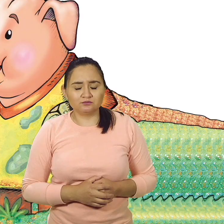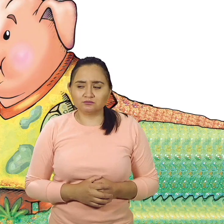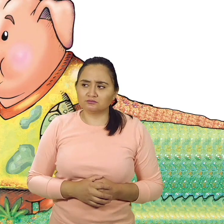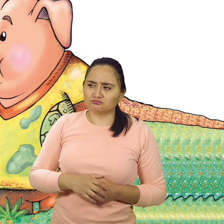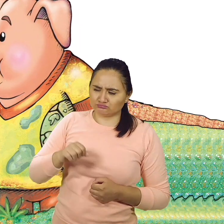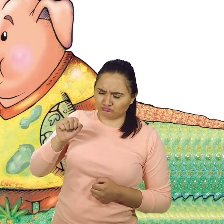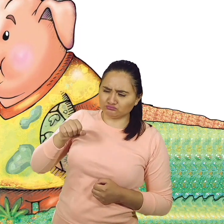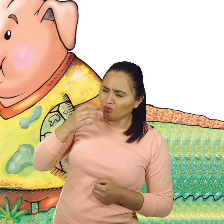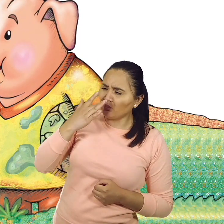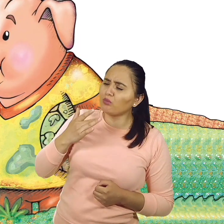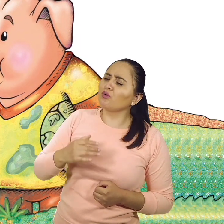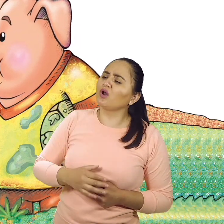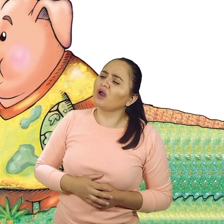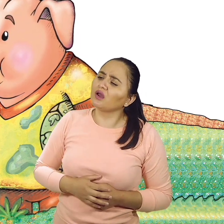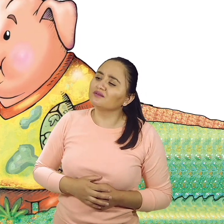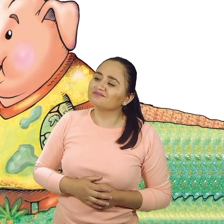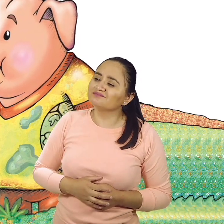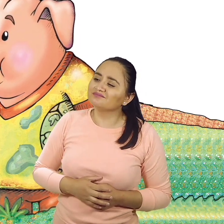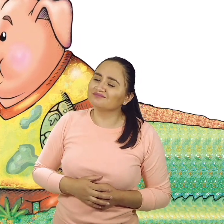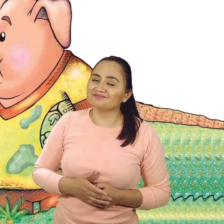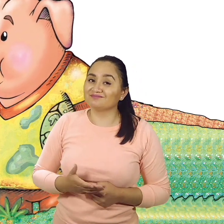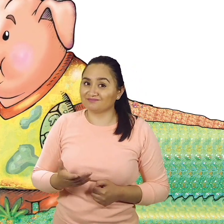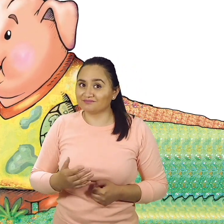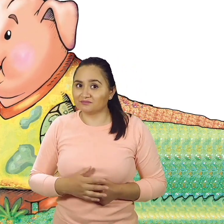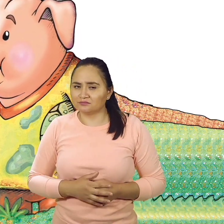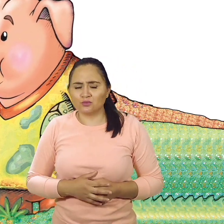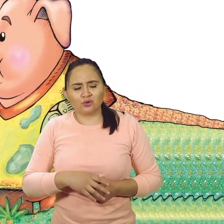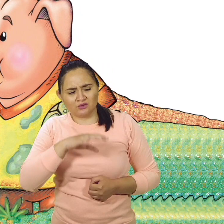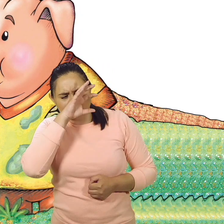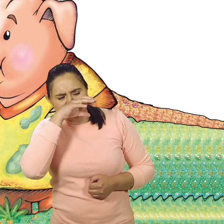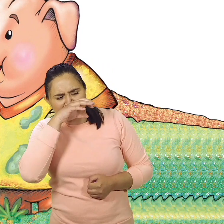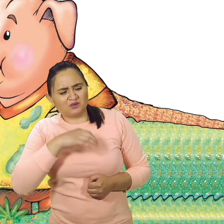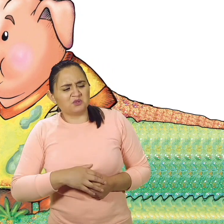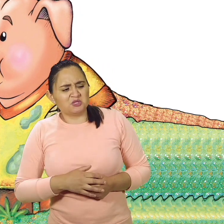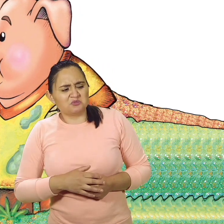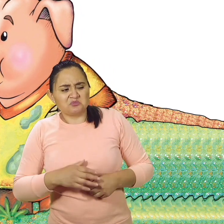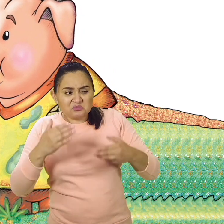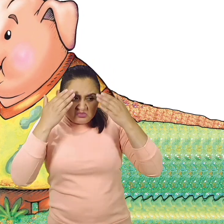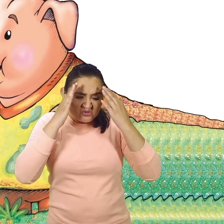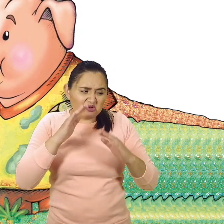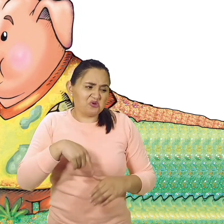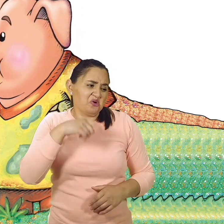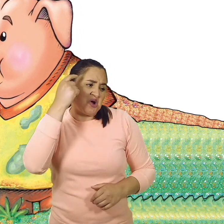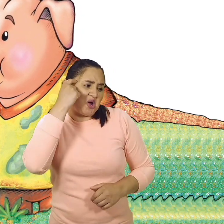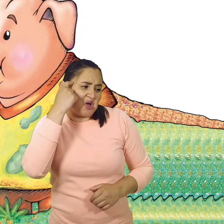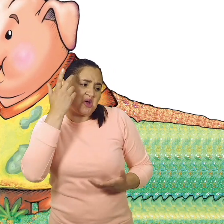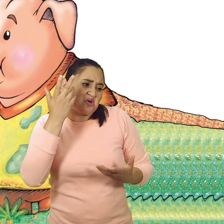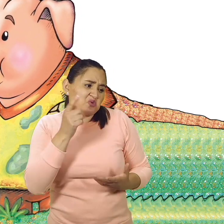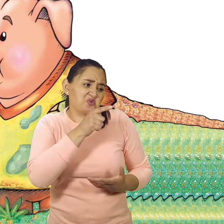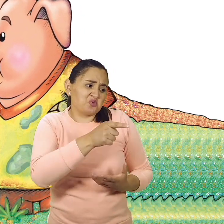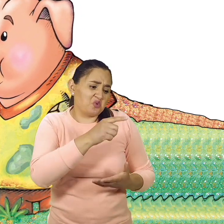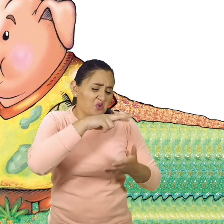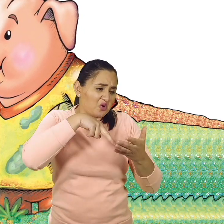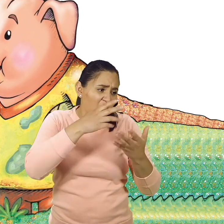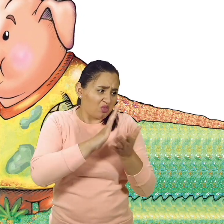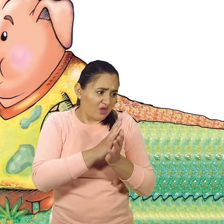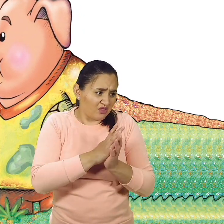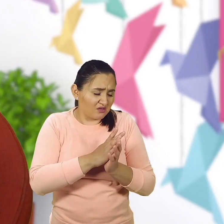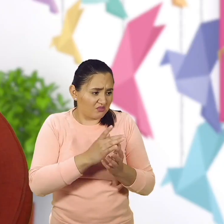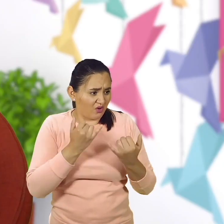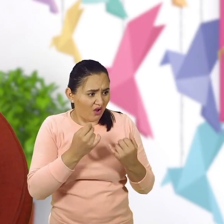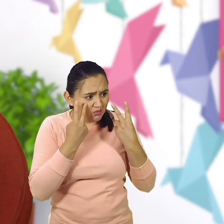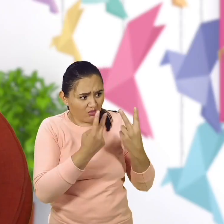río. «Sí, ¿por qué?», dijo Bruno intrigado. «No, por nada, solo que pensé que no sabías